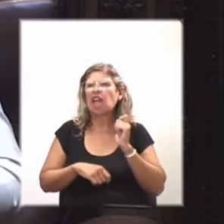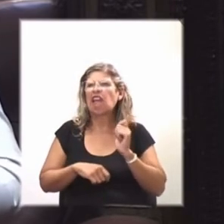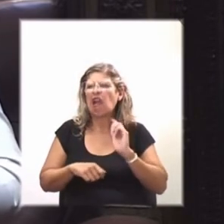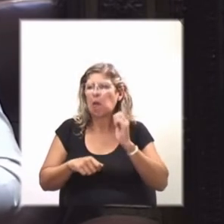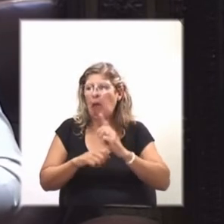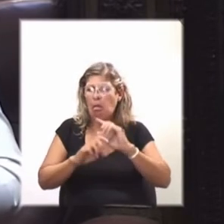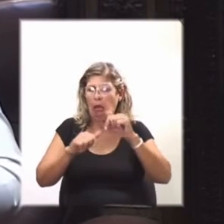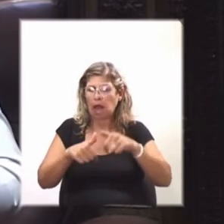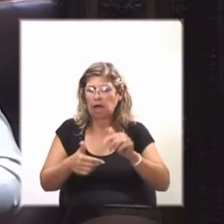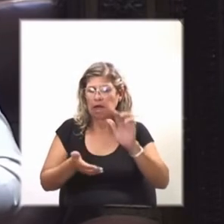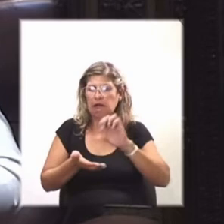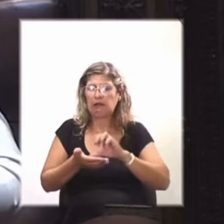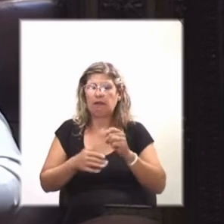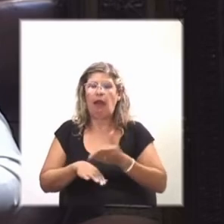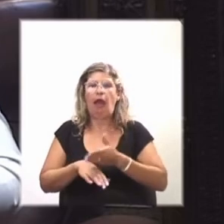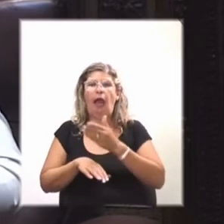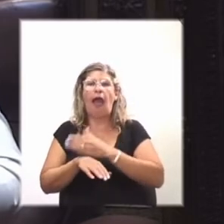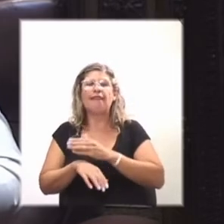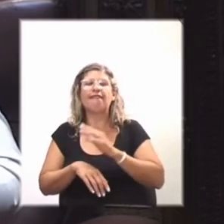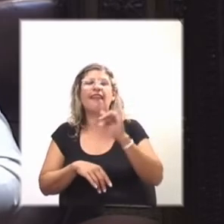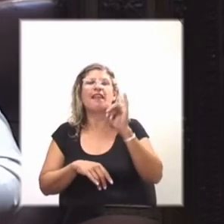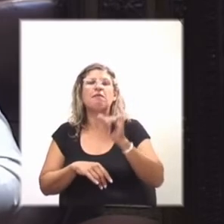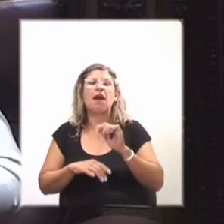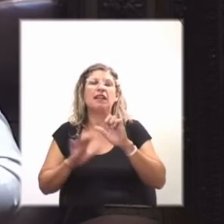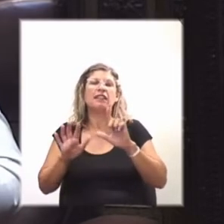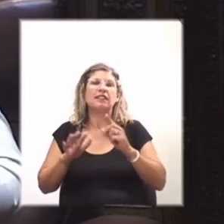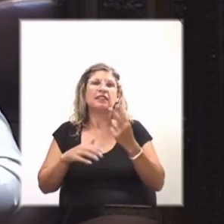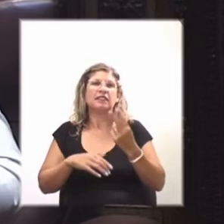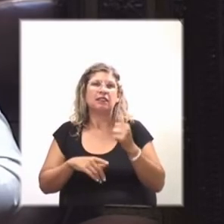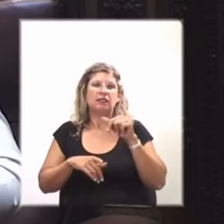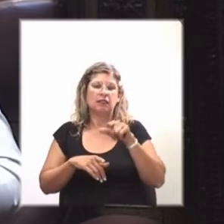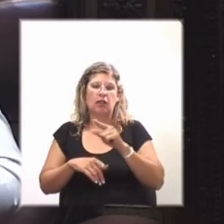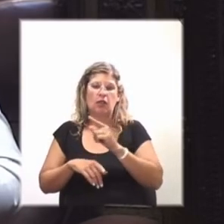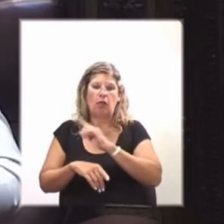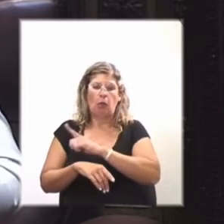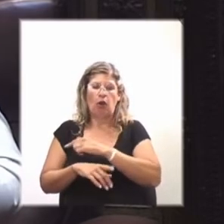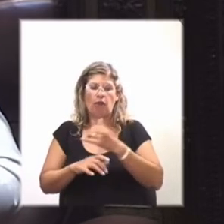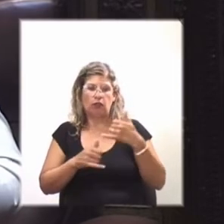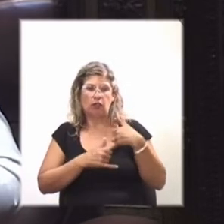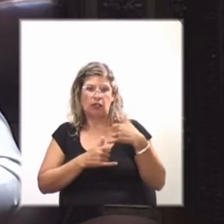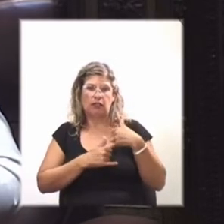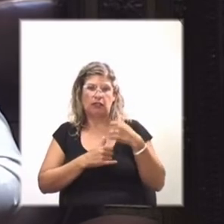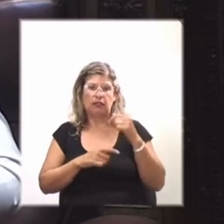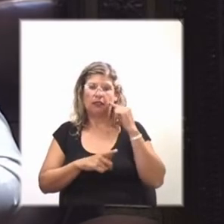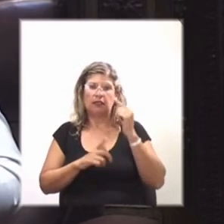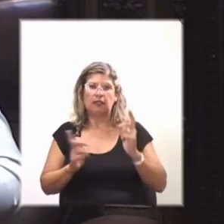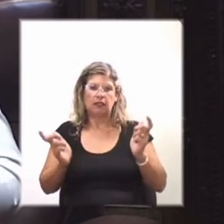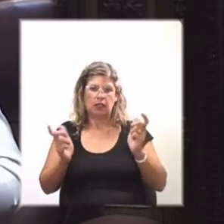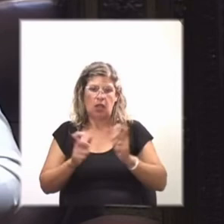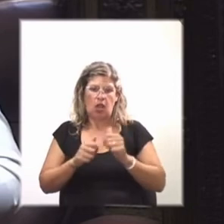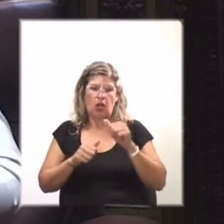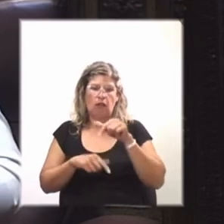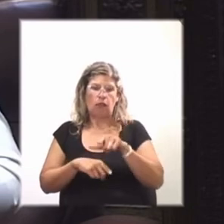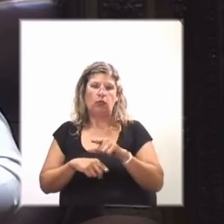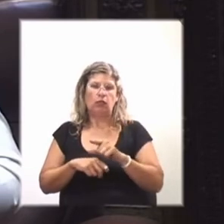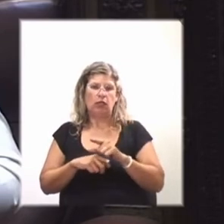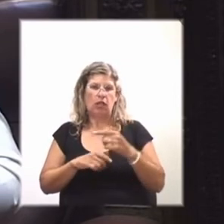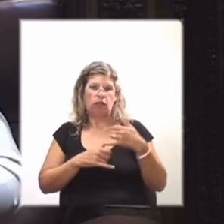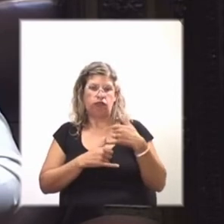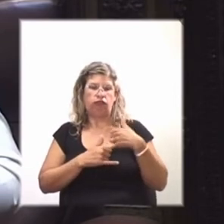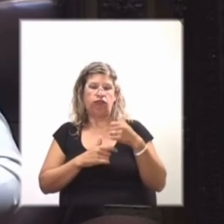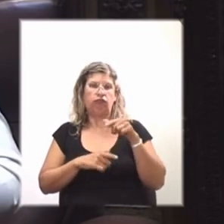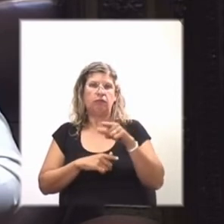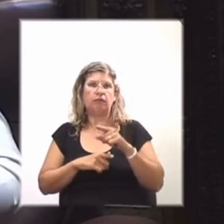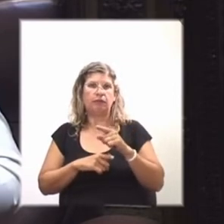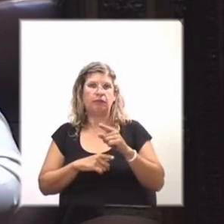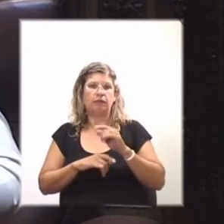Antes aún, el 26 de mayo del 72, las Fuerzas Armadas, por medio de su comando y la Junta de Comandantes en Jefe, hace conocer